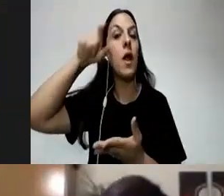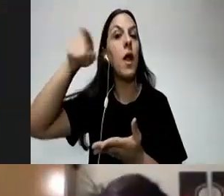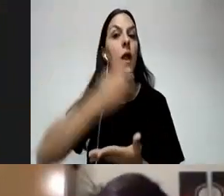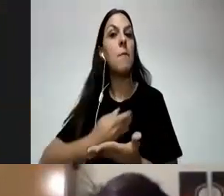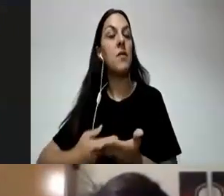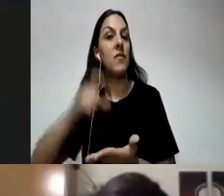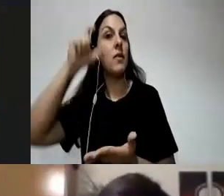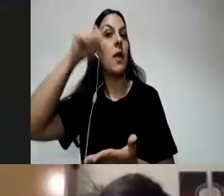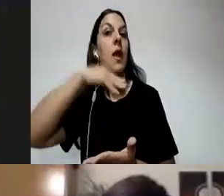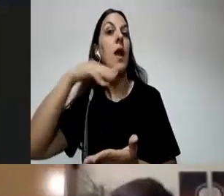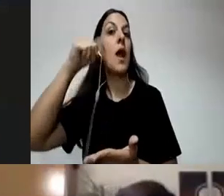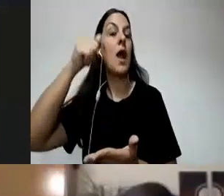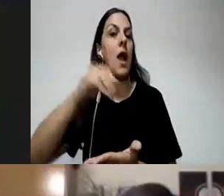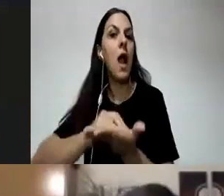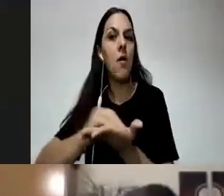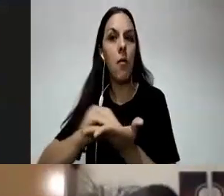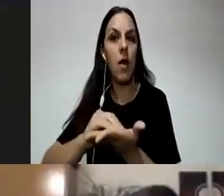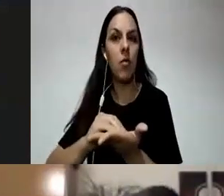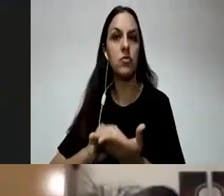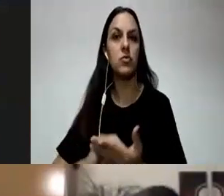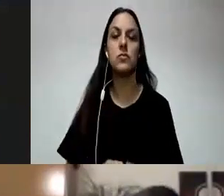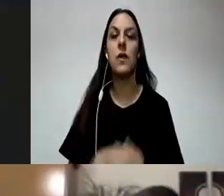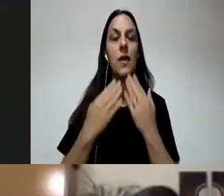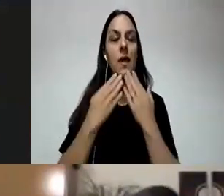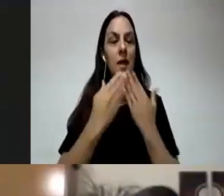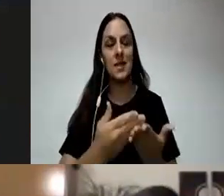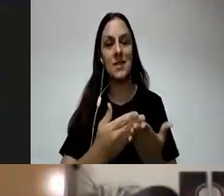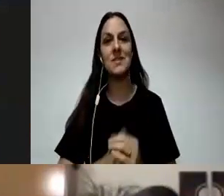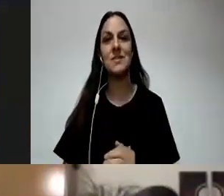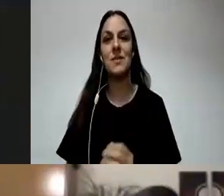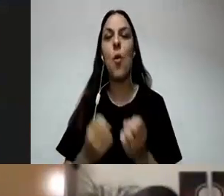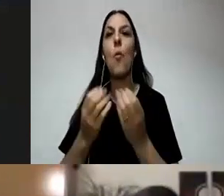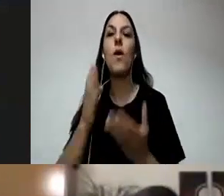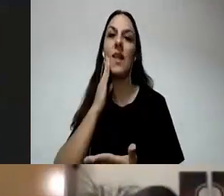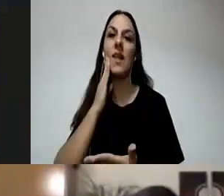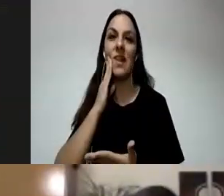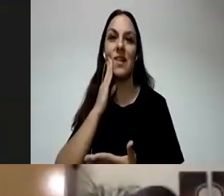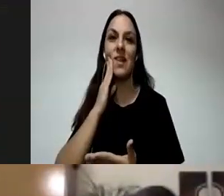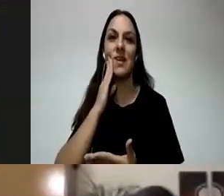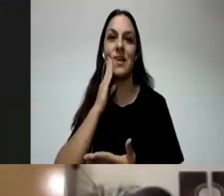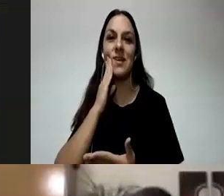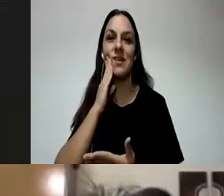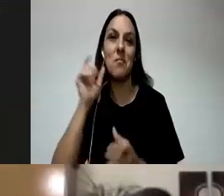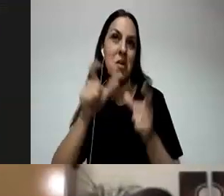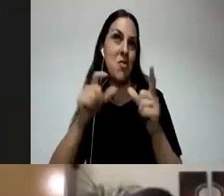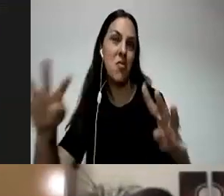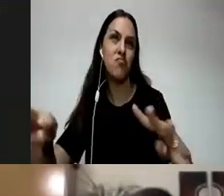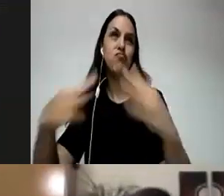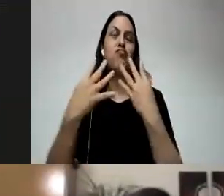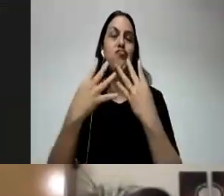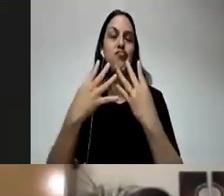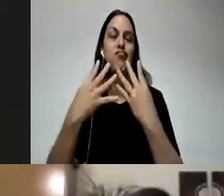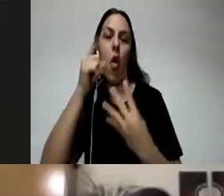Abogados. Bueno, gracias Marcelo. Buenas tardes a todos los presentes, todas las presentes, los colegas, las colegas.